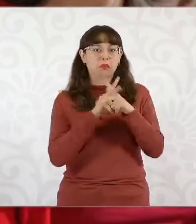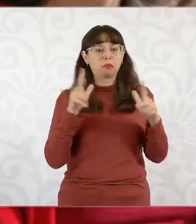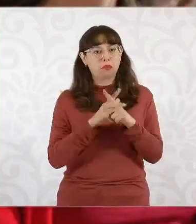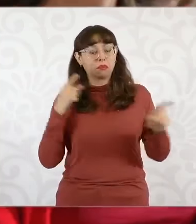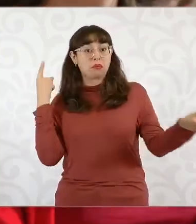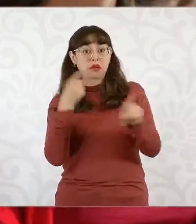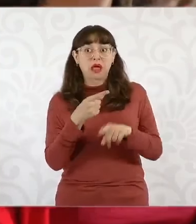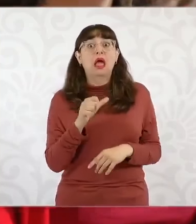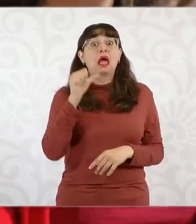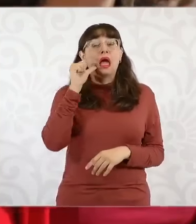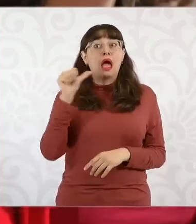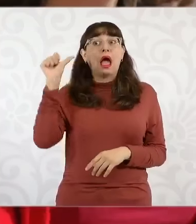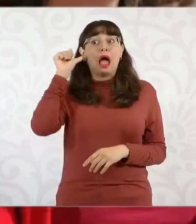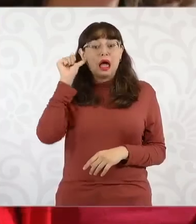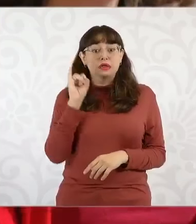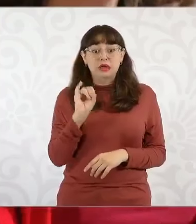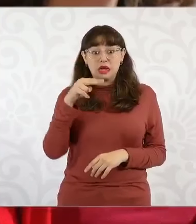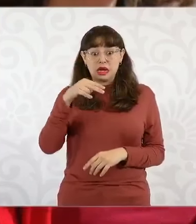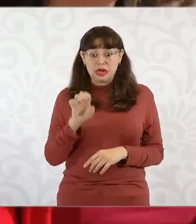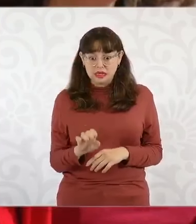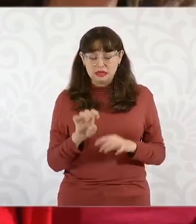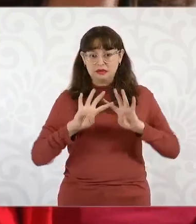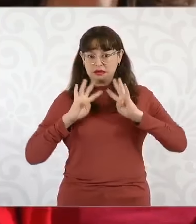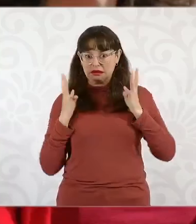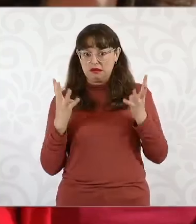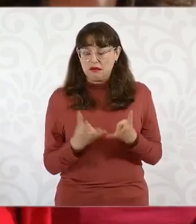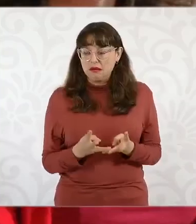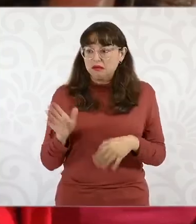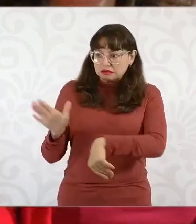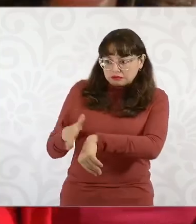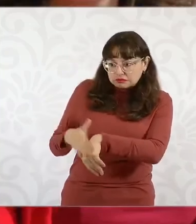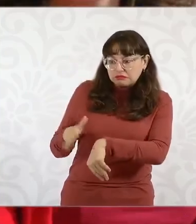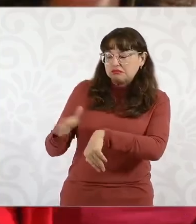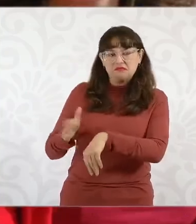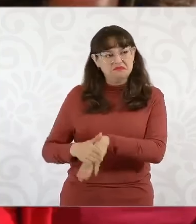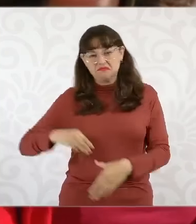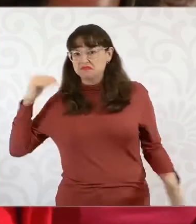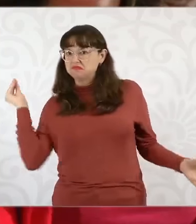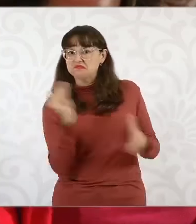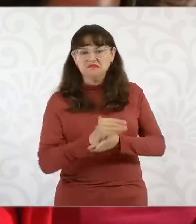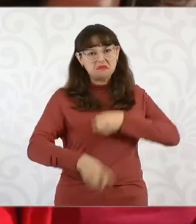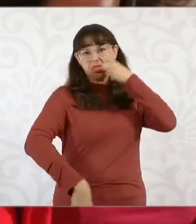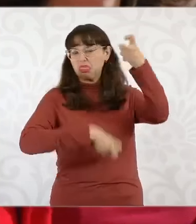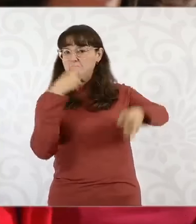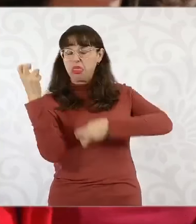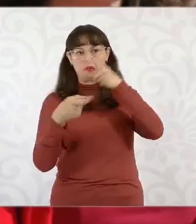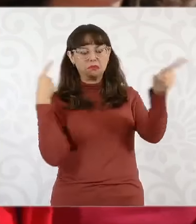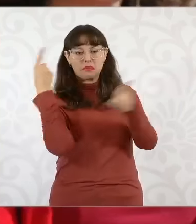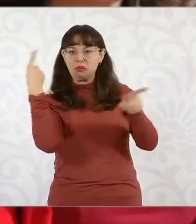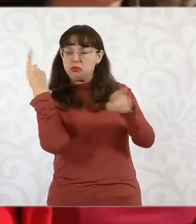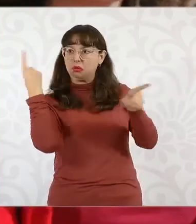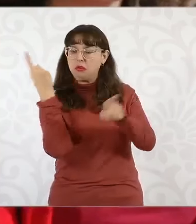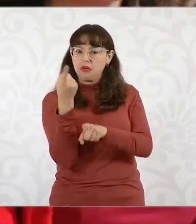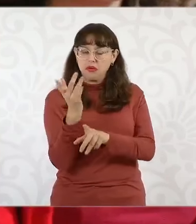los llamados de la consejera presidenta para que respetaran el reglamento pues no se escucharon. En su momento, presidenta, uno de los